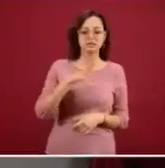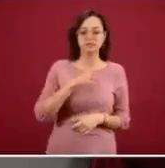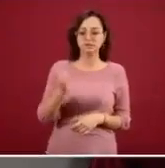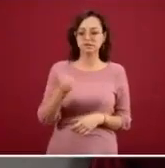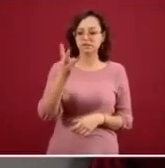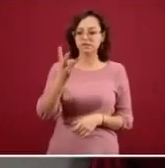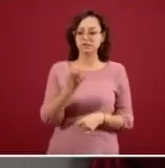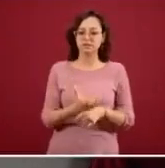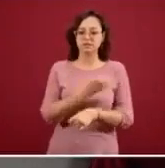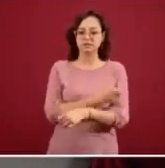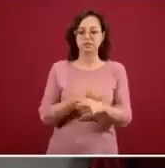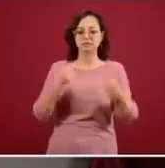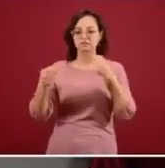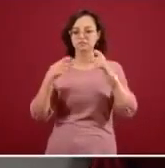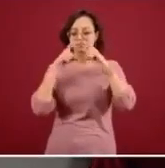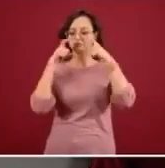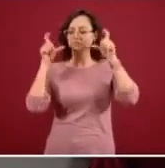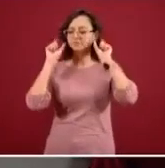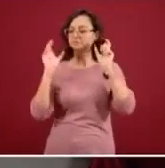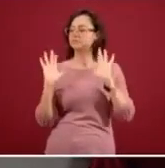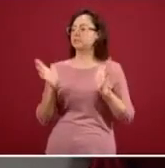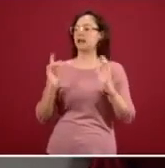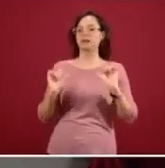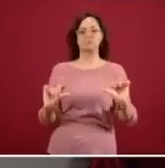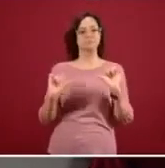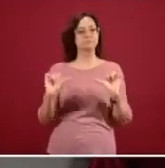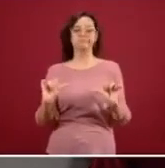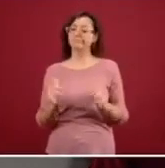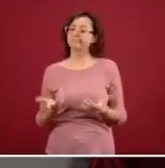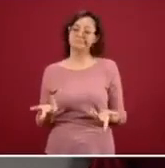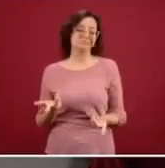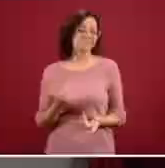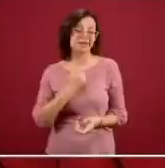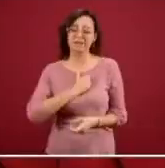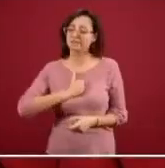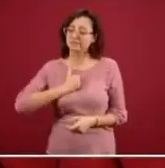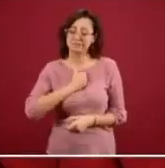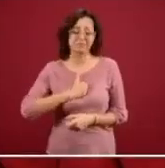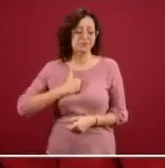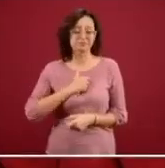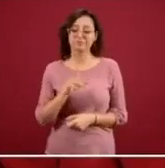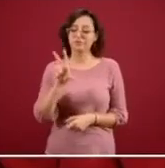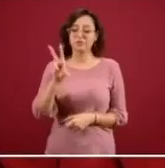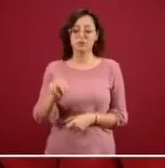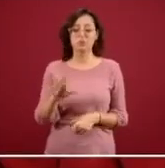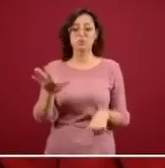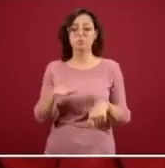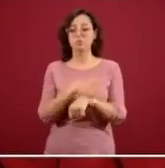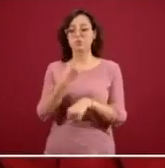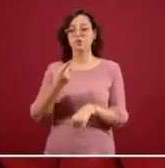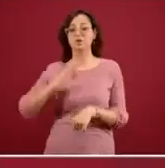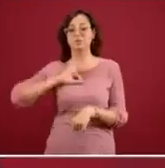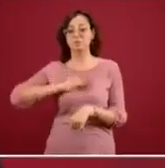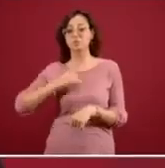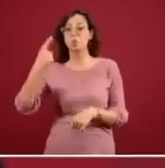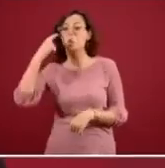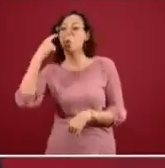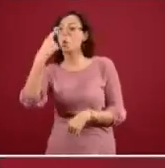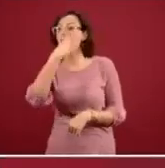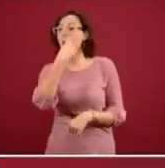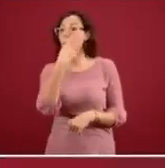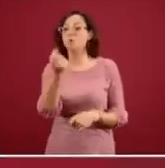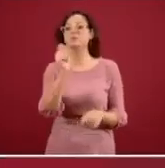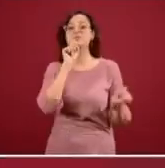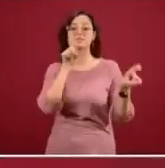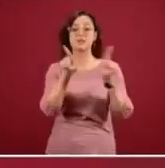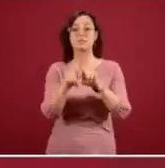con esto, sientan que están protegidos. Desafortunadamente no es el caso. ¿Por qué razón? Porque el virus también entra por los ojos y además